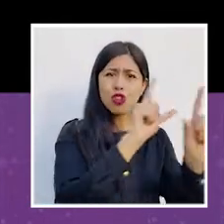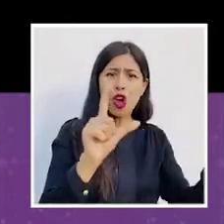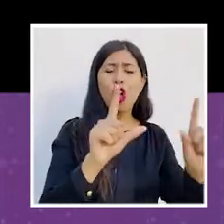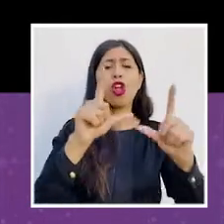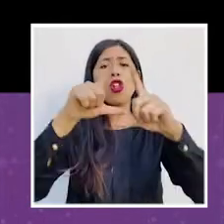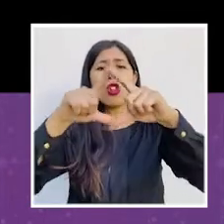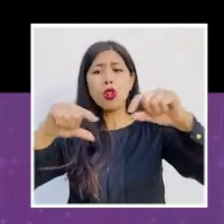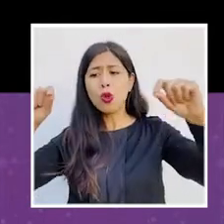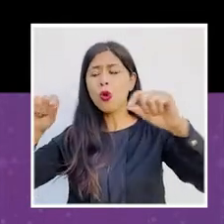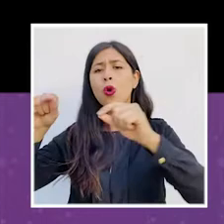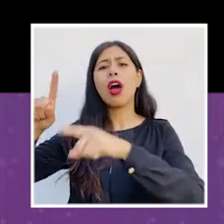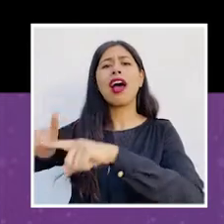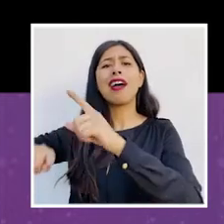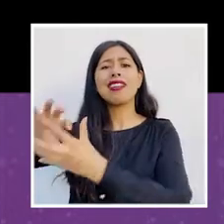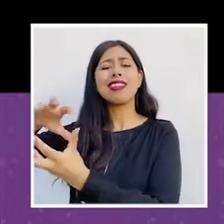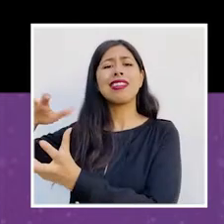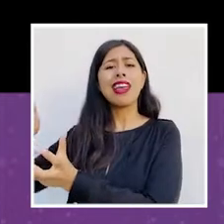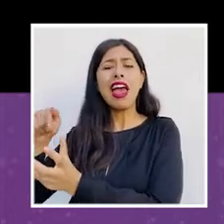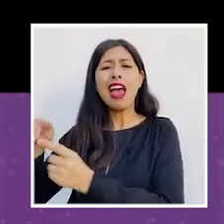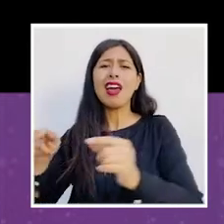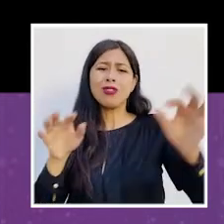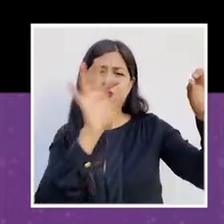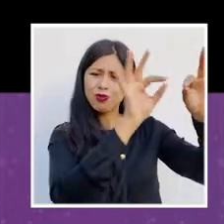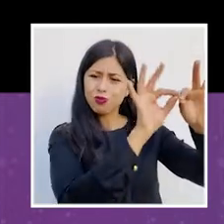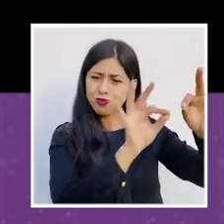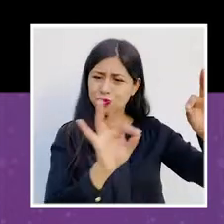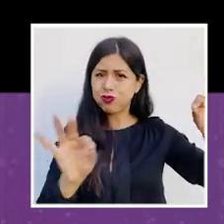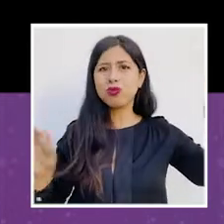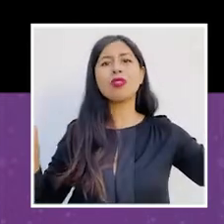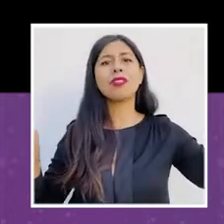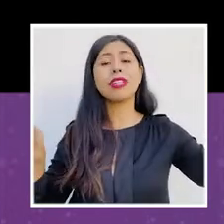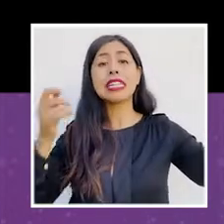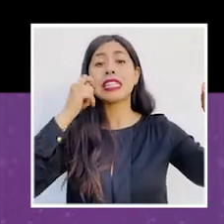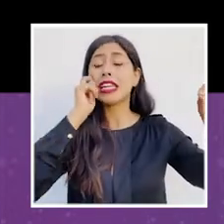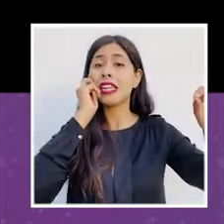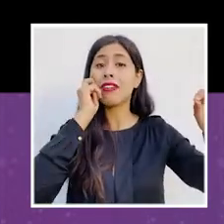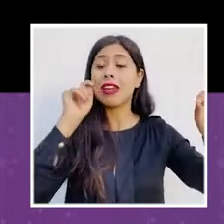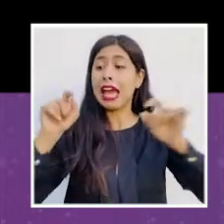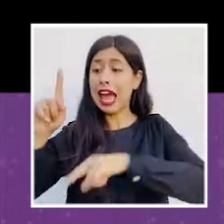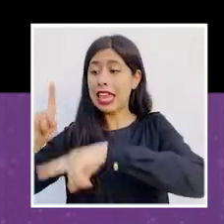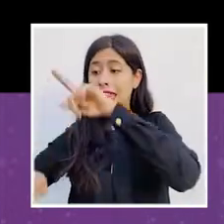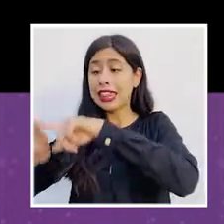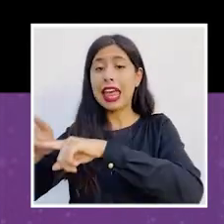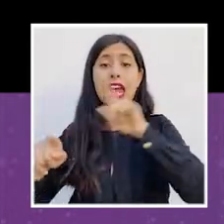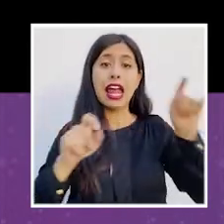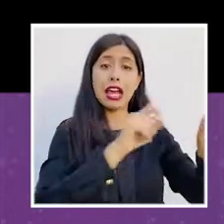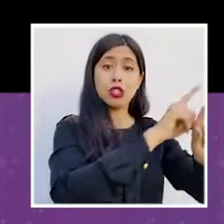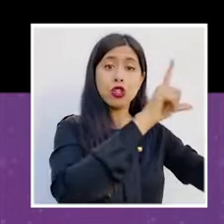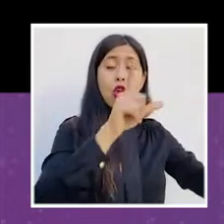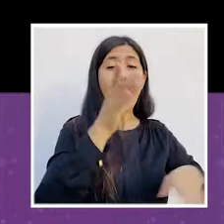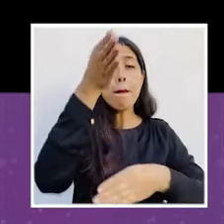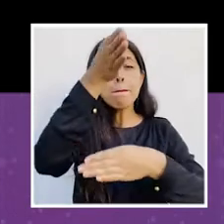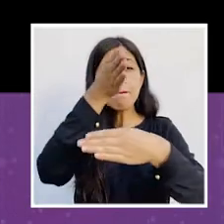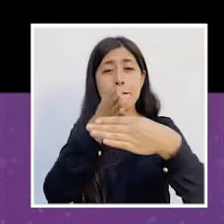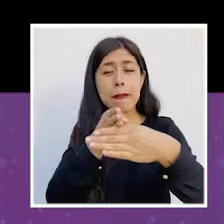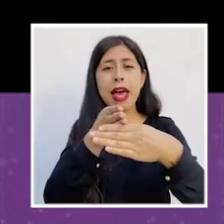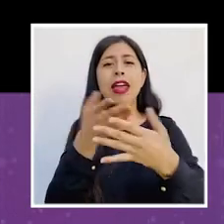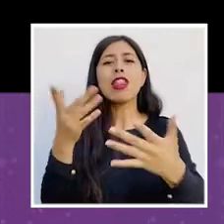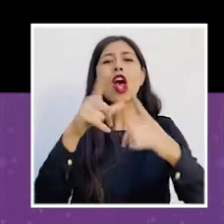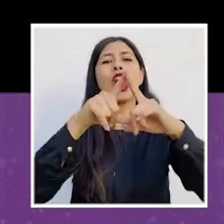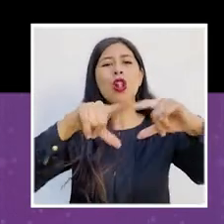perfectamente alineados. Es decir, la luna tiene que estar entre el sol y la Tierra. Por lo tanto,